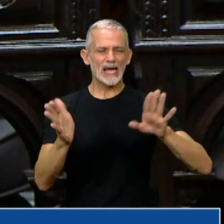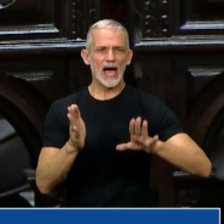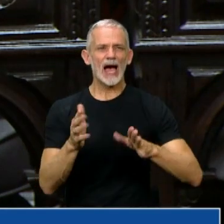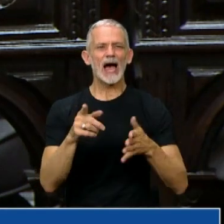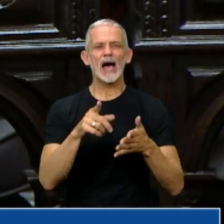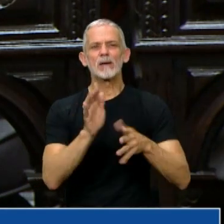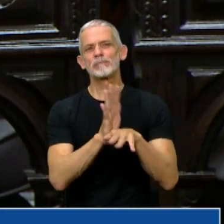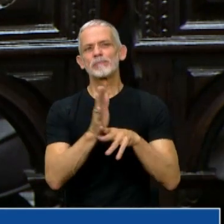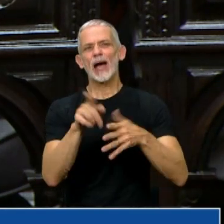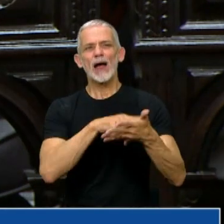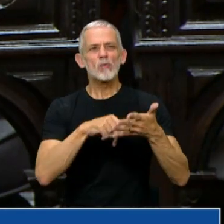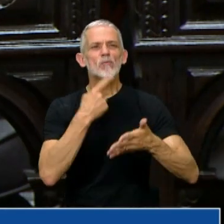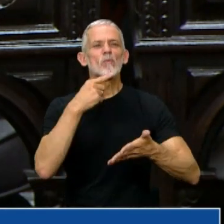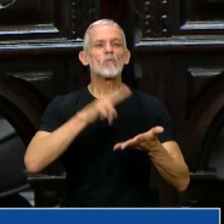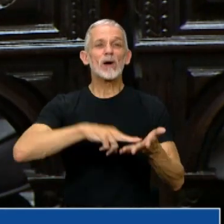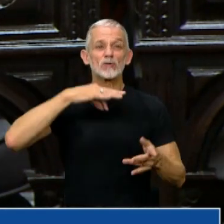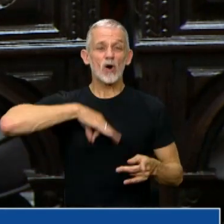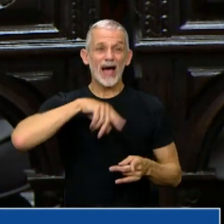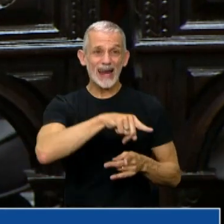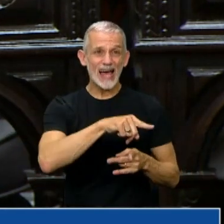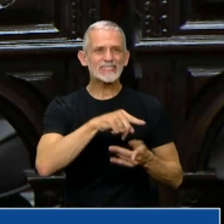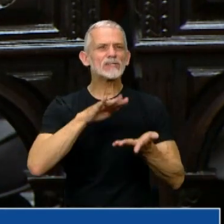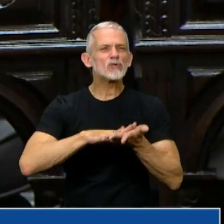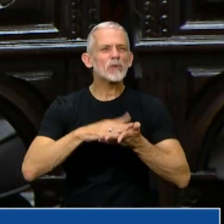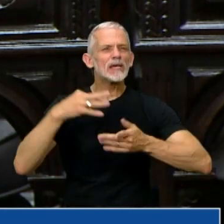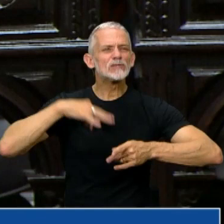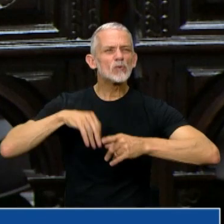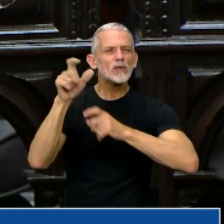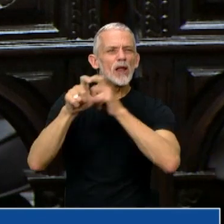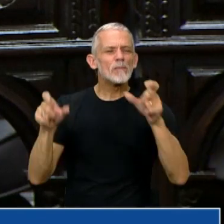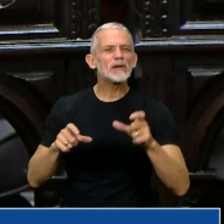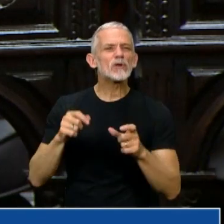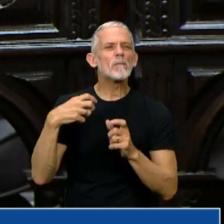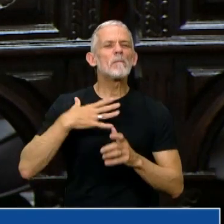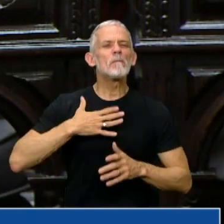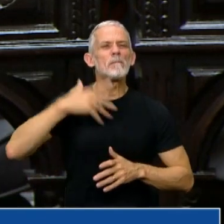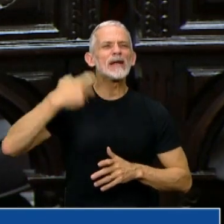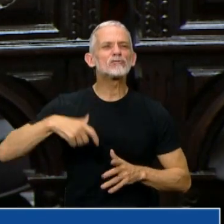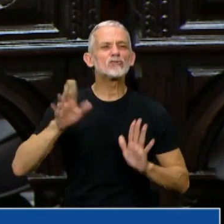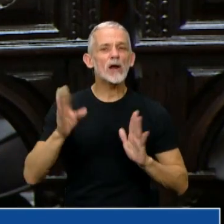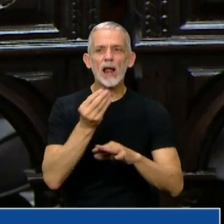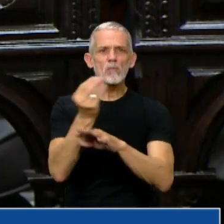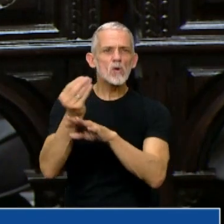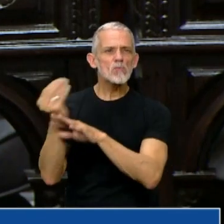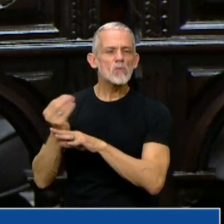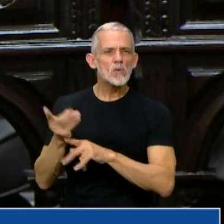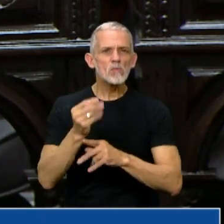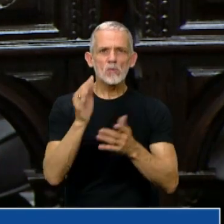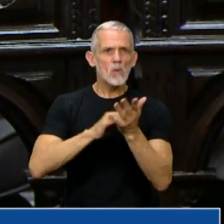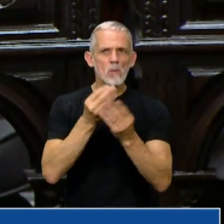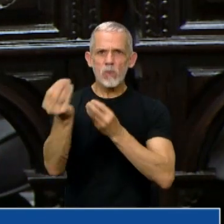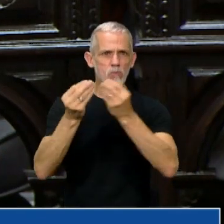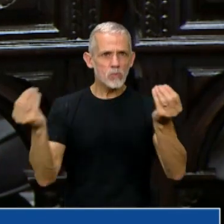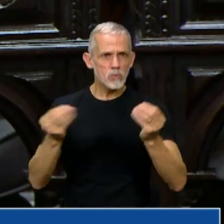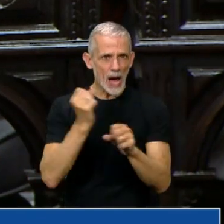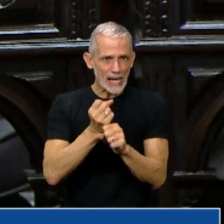efecto el impuesto a las ganancias que recae sobre los ingresos del trabajo personal ejecutado en relación de